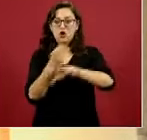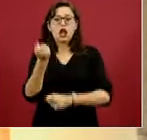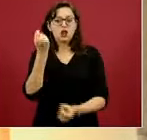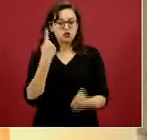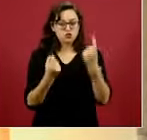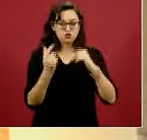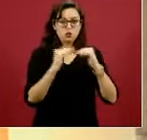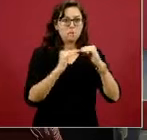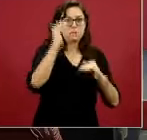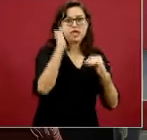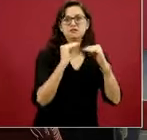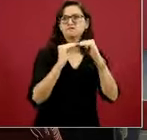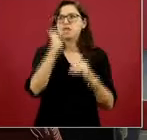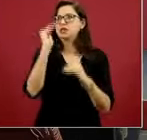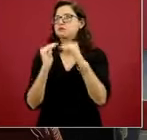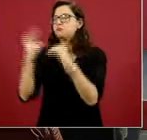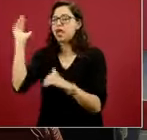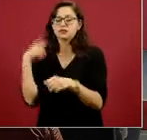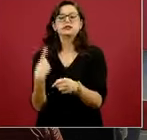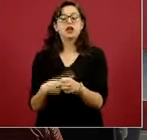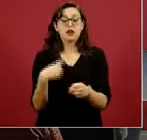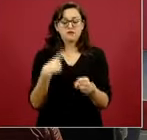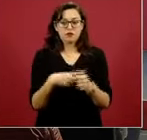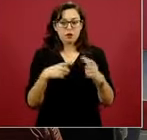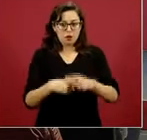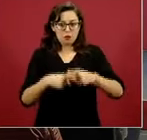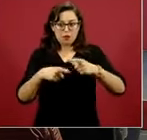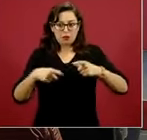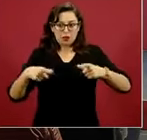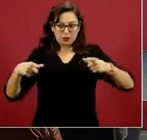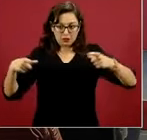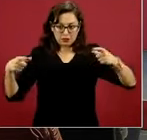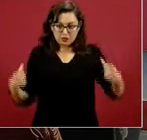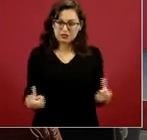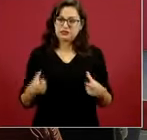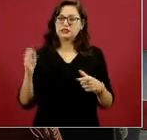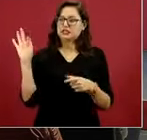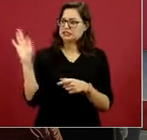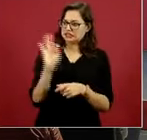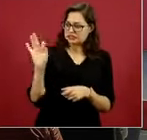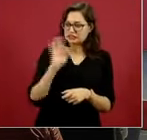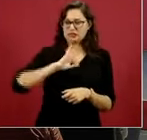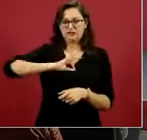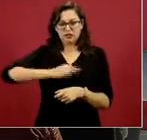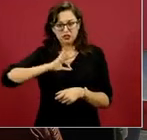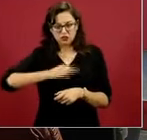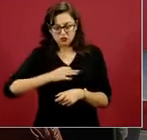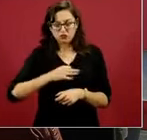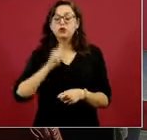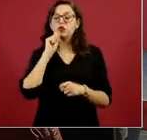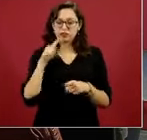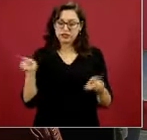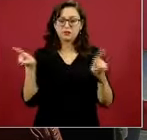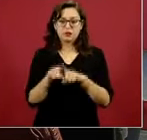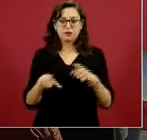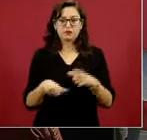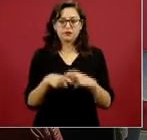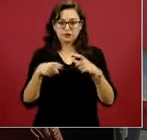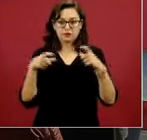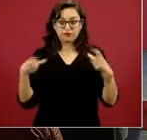casos, de los casos de este síndrome COVID, los casos sospechosos de infección respiratoria aguda. En